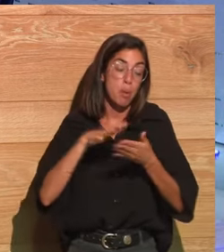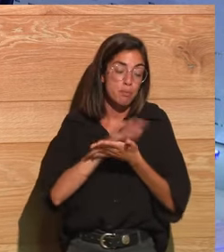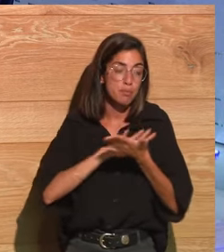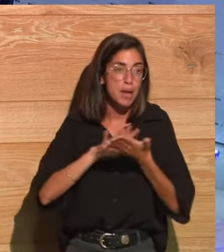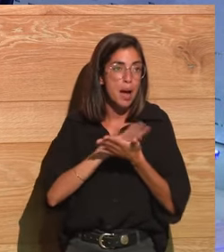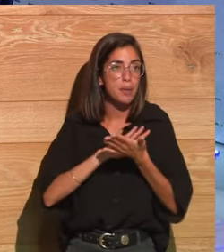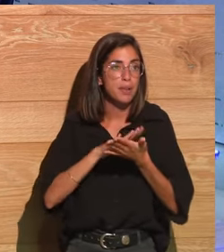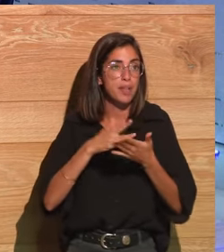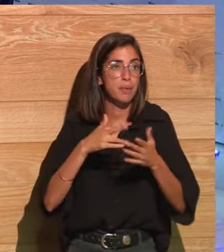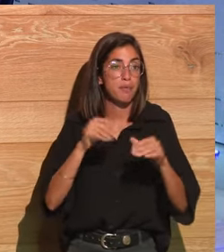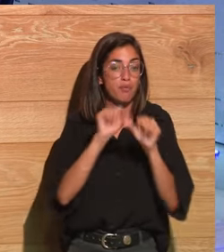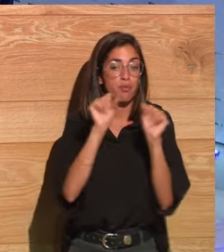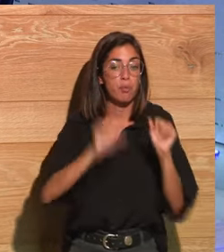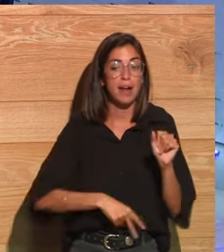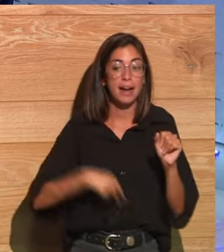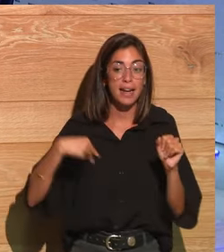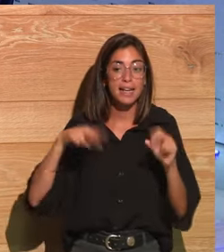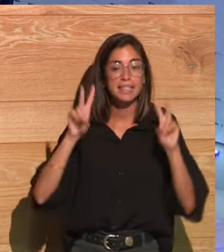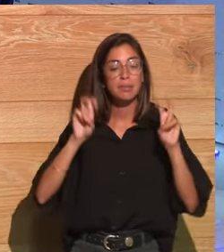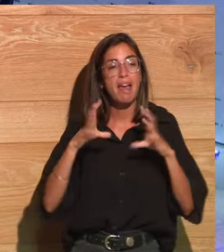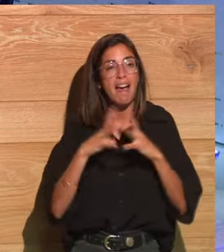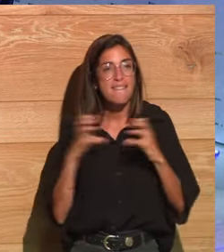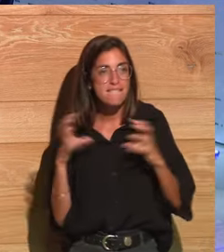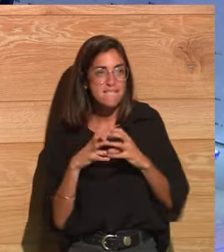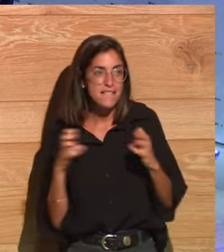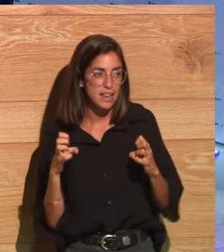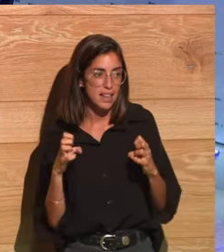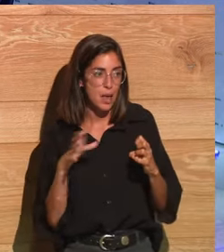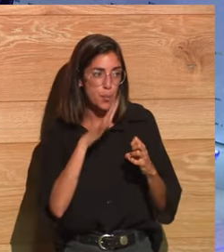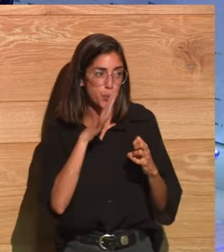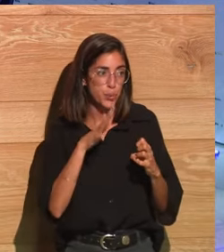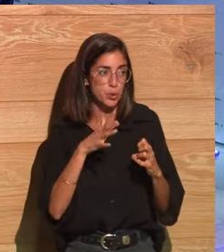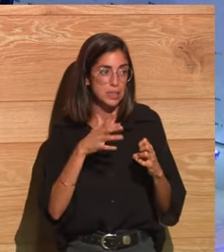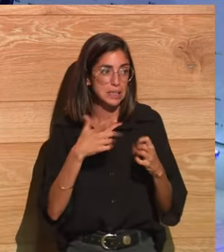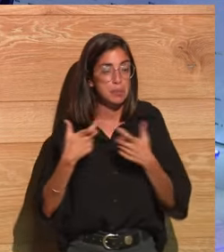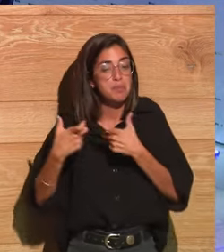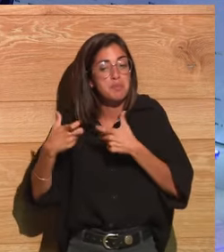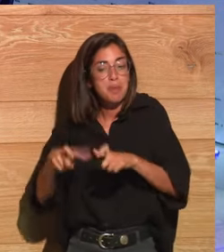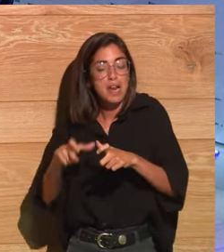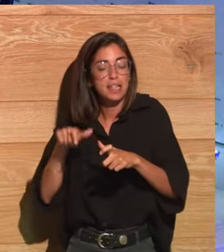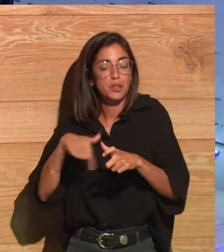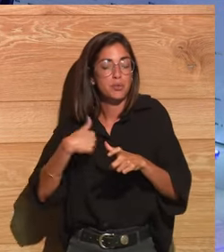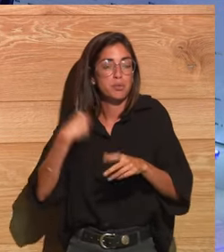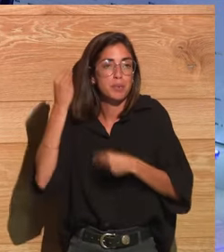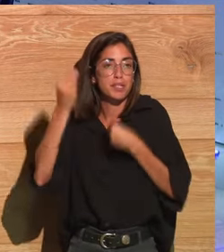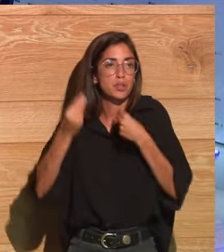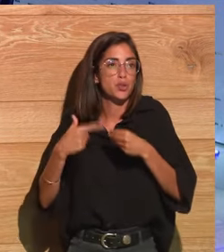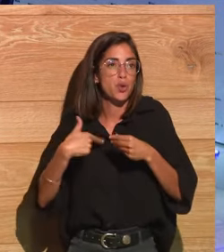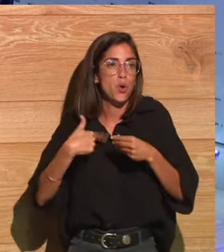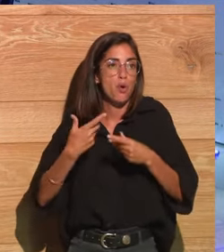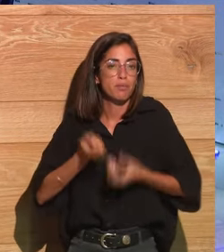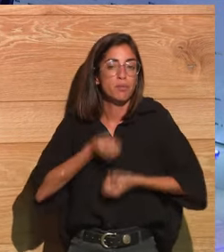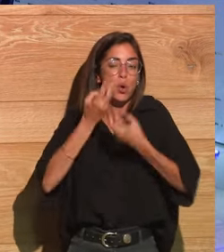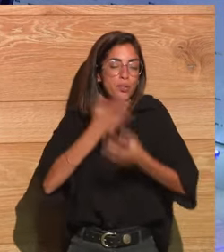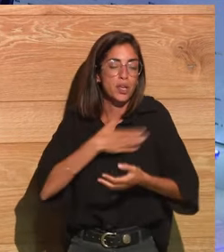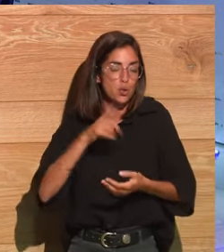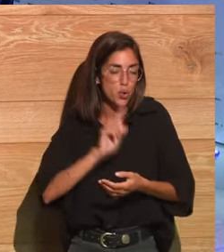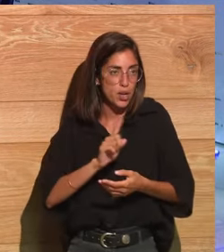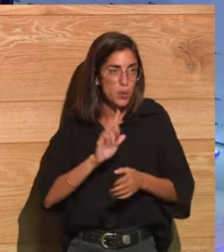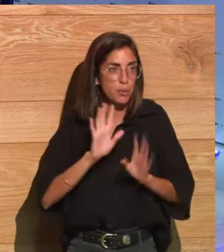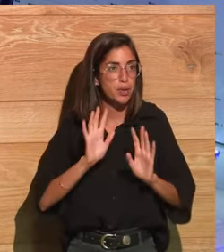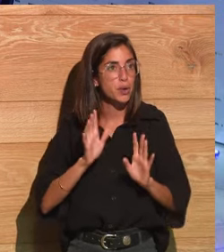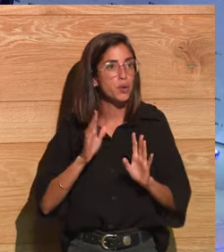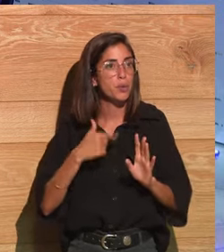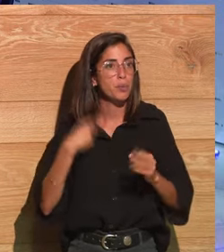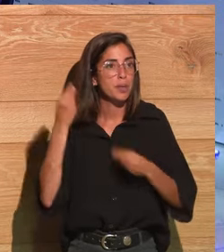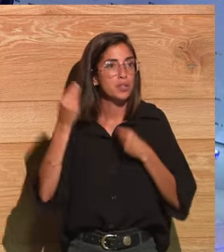todo pues hablamos también de la ansiedad. Y de la ansiedad, por una parte, pues es un poco, tampoco voy a destripar el libro, pero es un poco un efecto